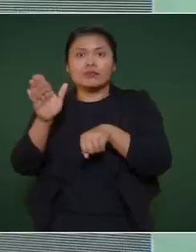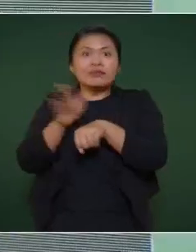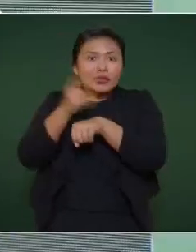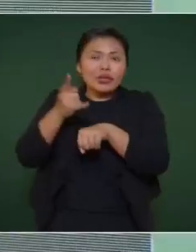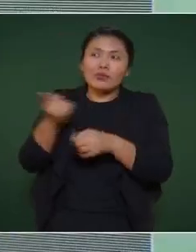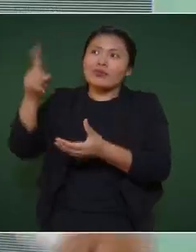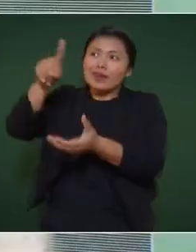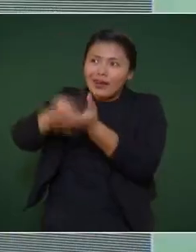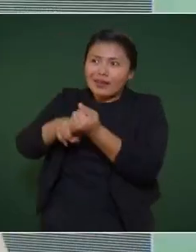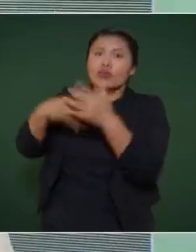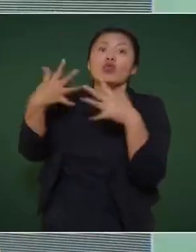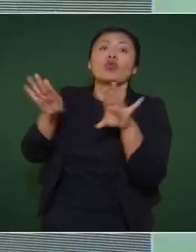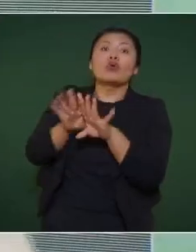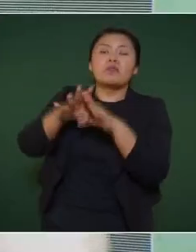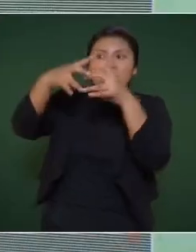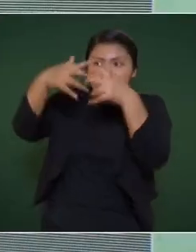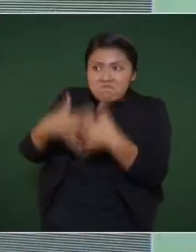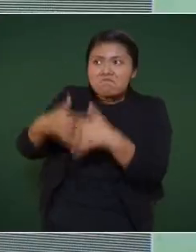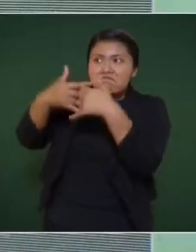como los